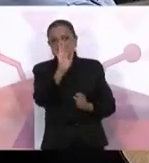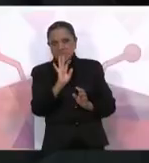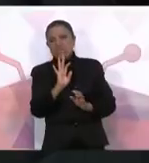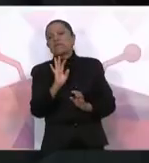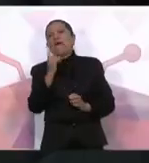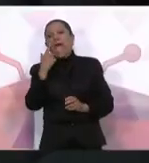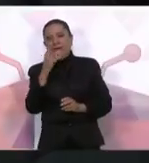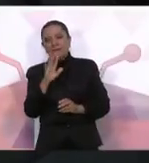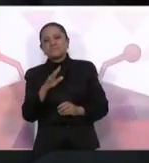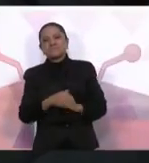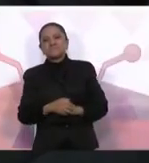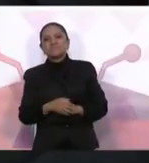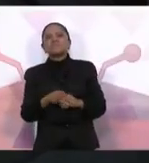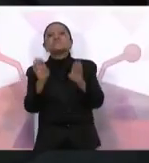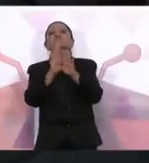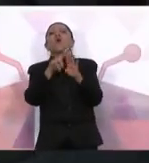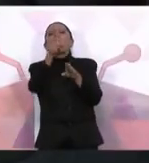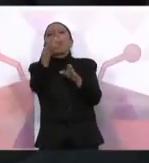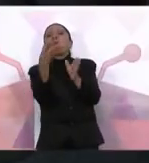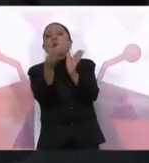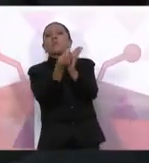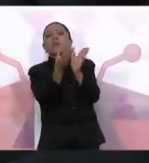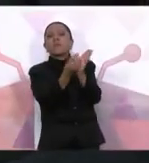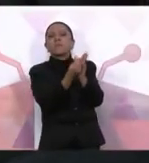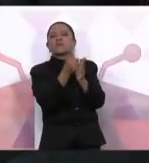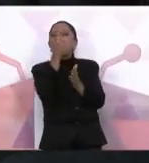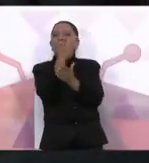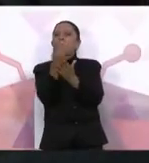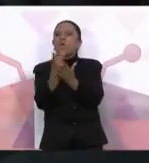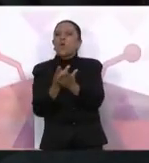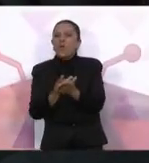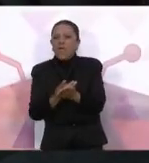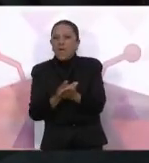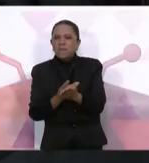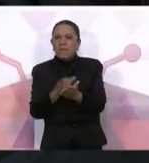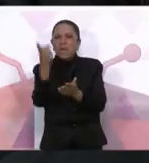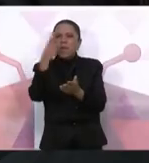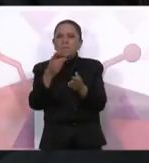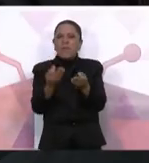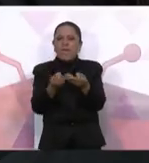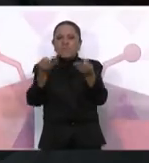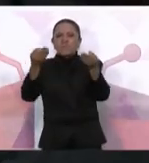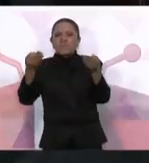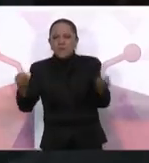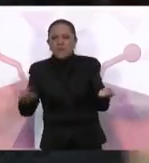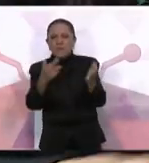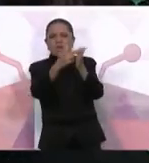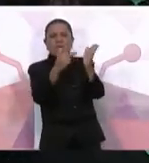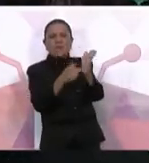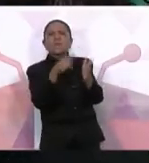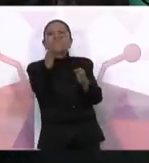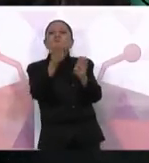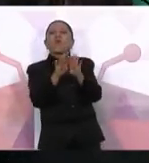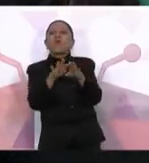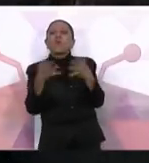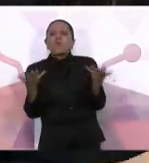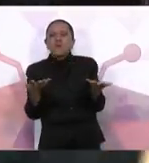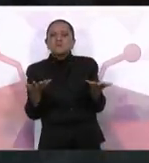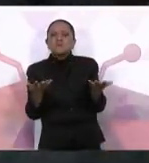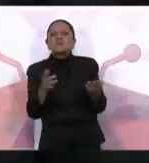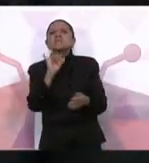cómo se implementaría en un programa de territorial en su funcionamiento como lo harías un ordenamiento